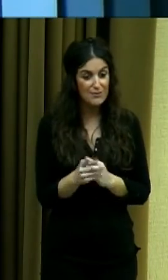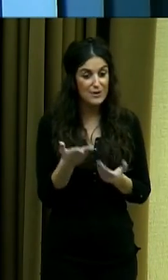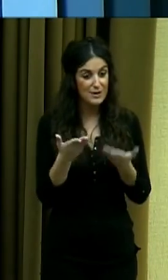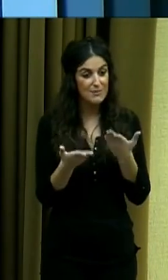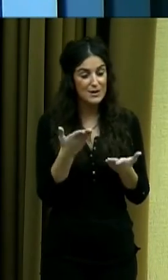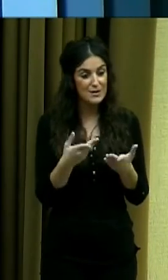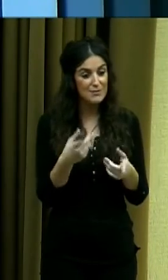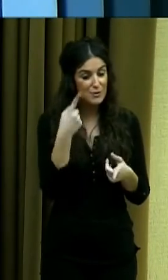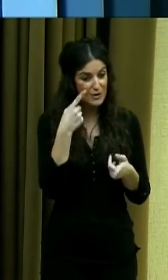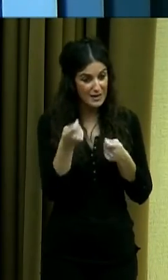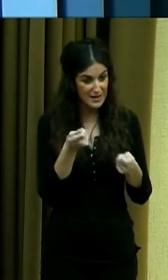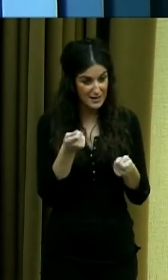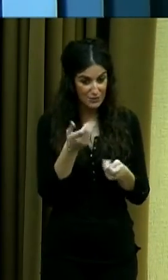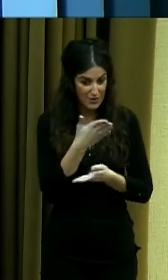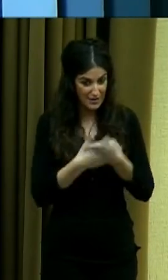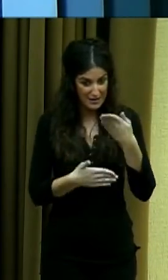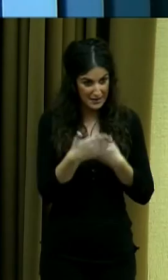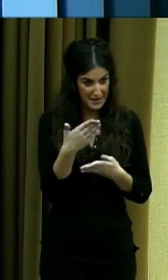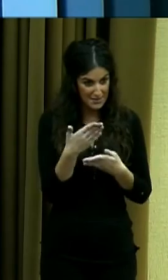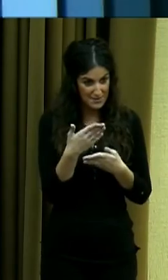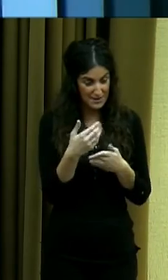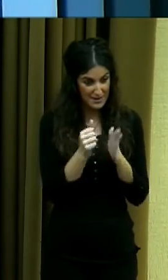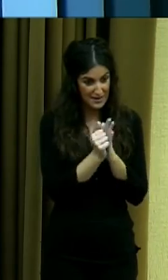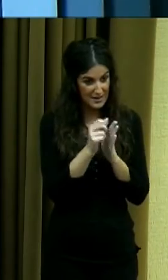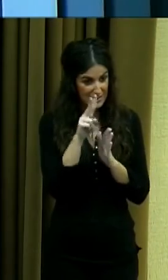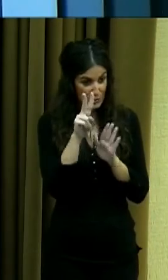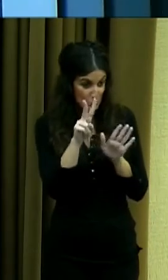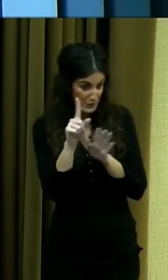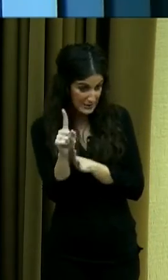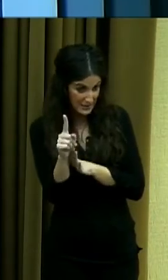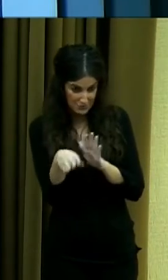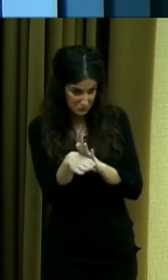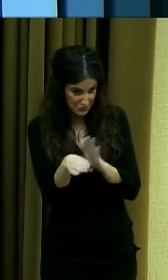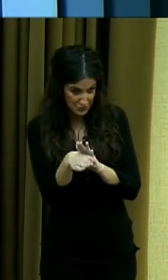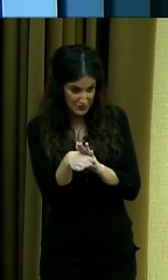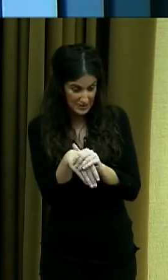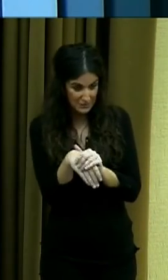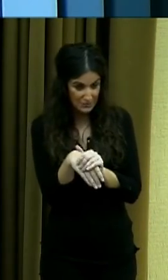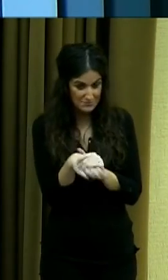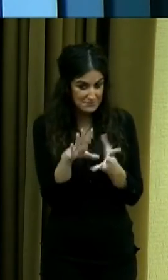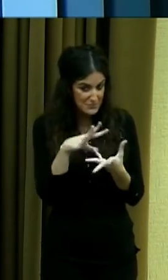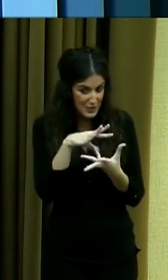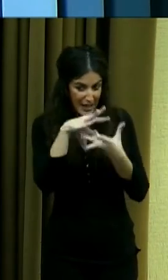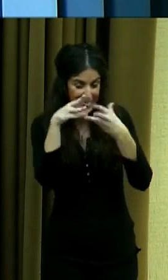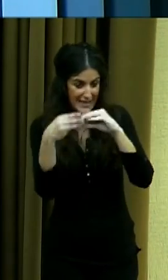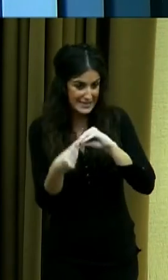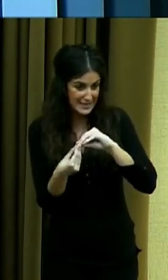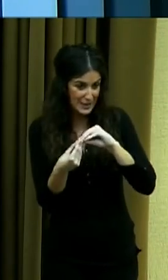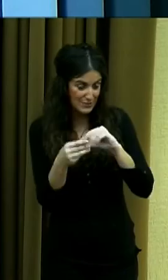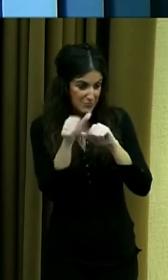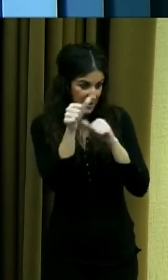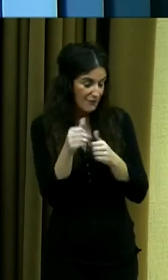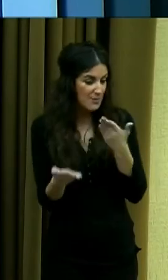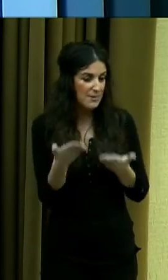el reconocimiento y declaración del grado de discapacidad es el 1971, no ha aparecido nada posterior. Es una adecuación a la forma de valorar.